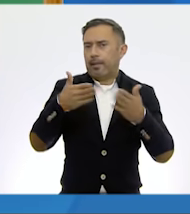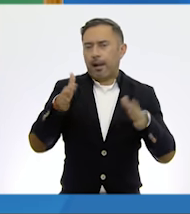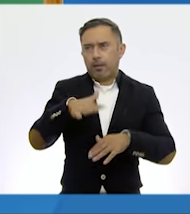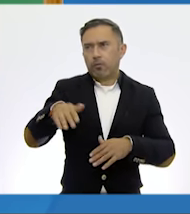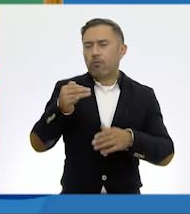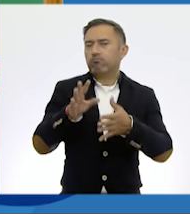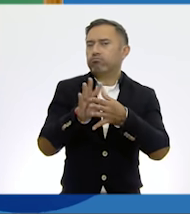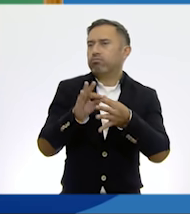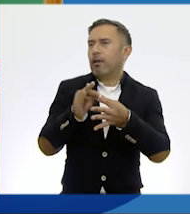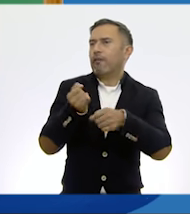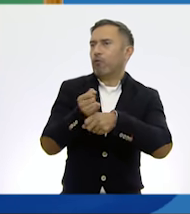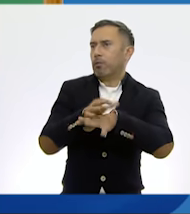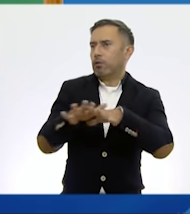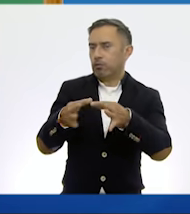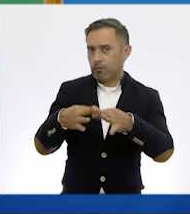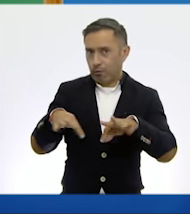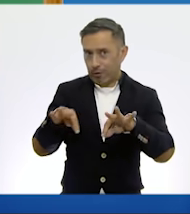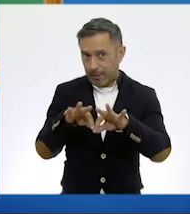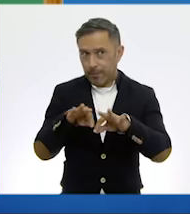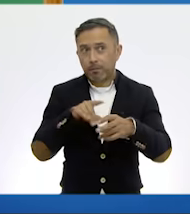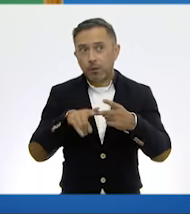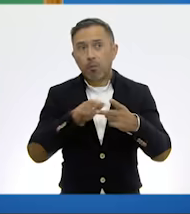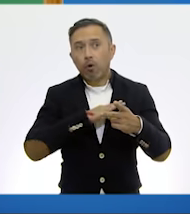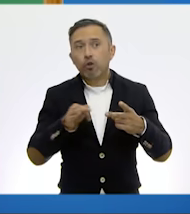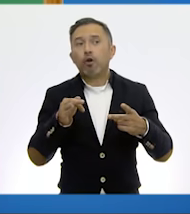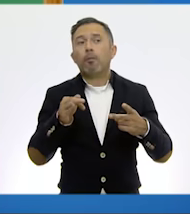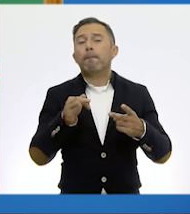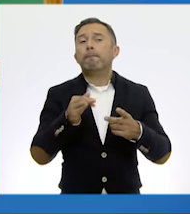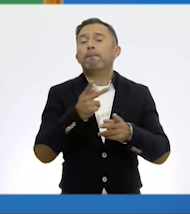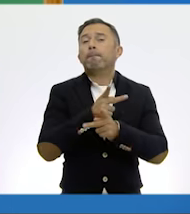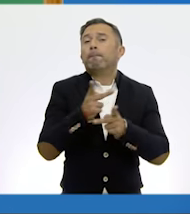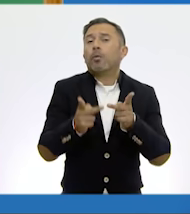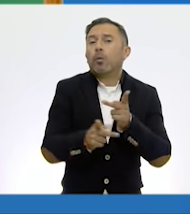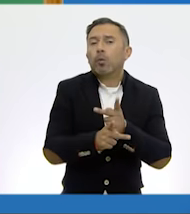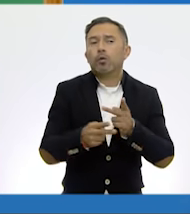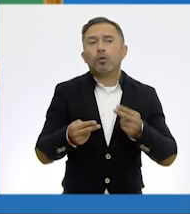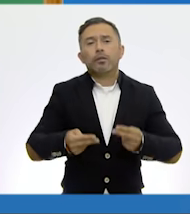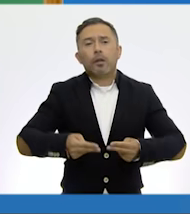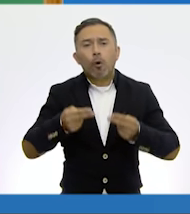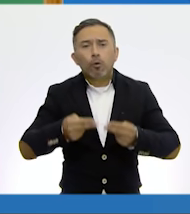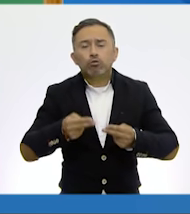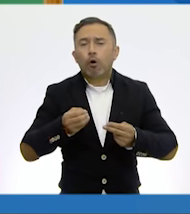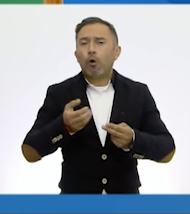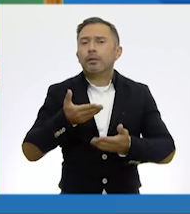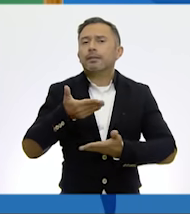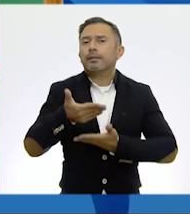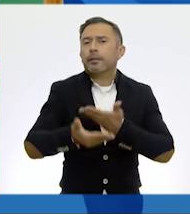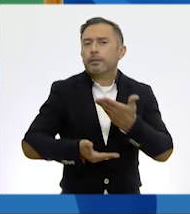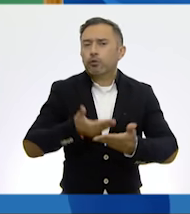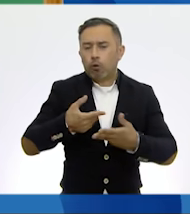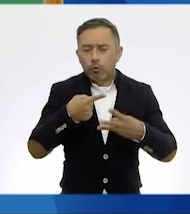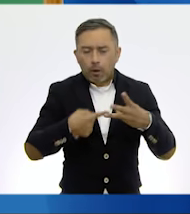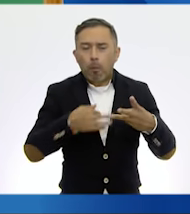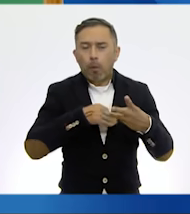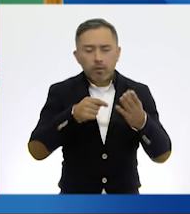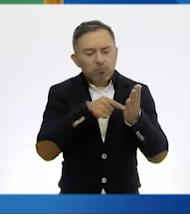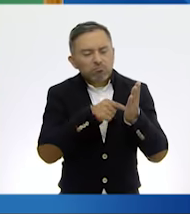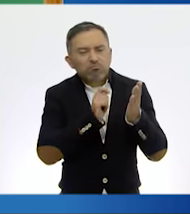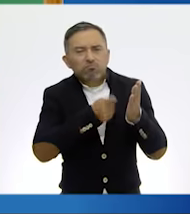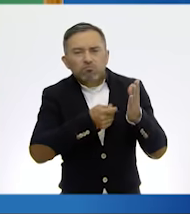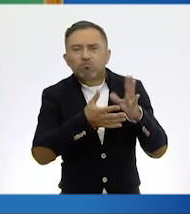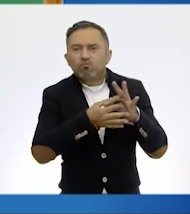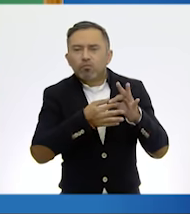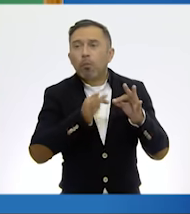Dar publicidad a un producto, negocio o servicio. Que como son folletos informativos, no solamente puede ser de un